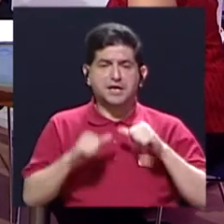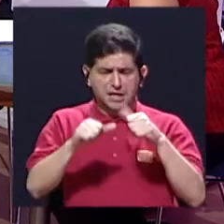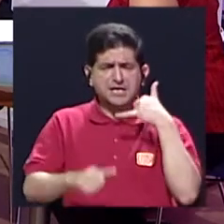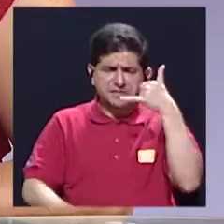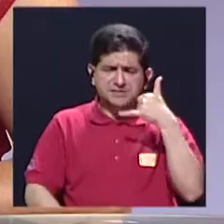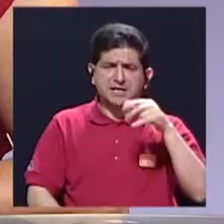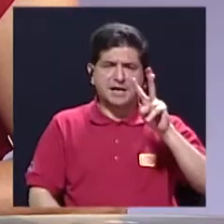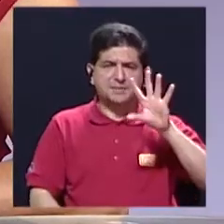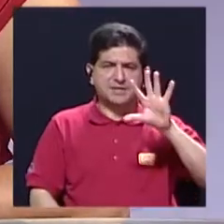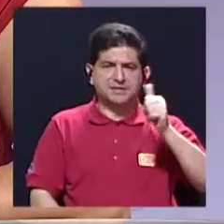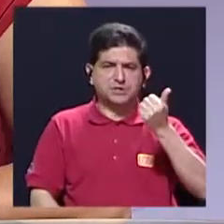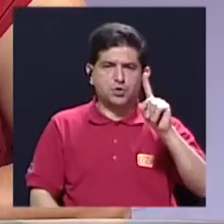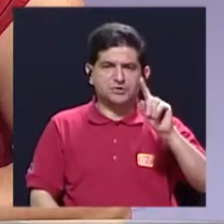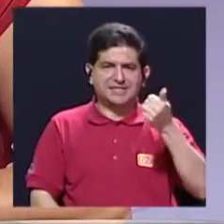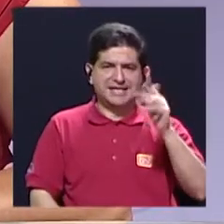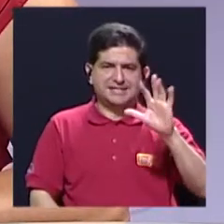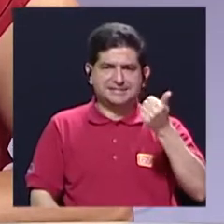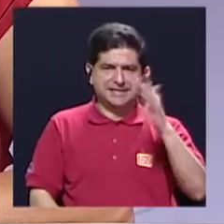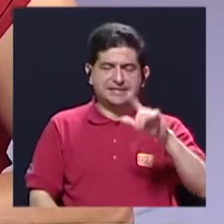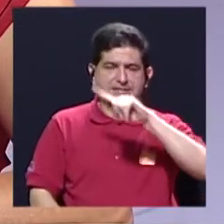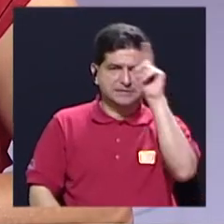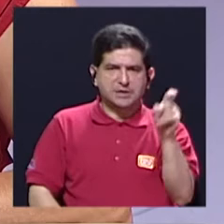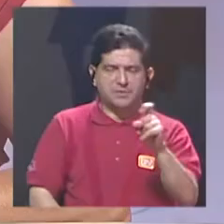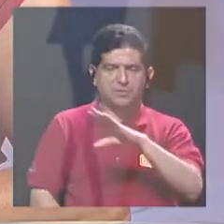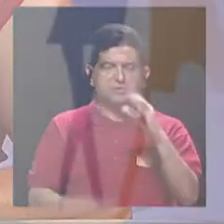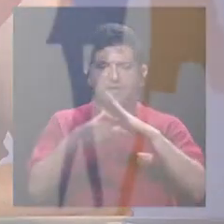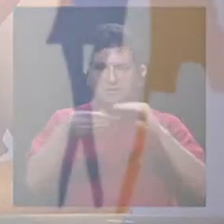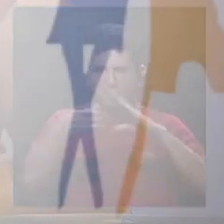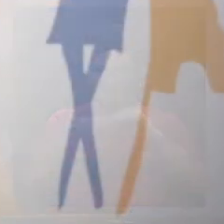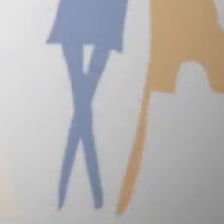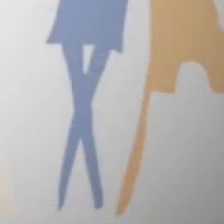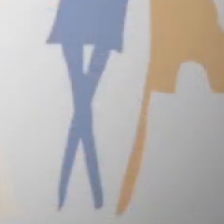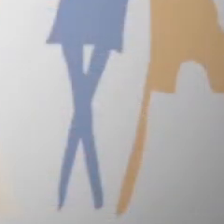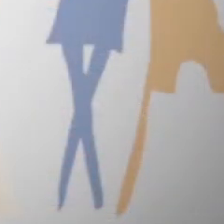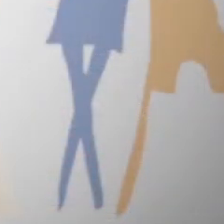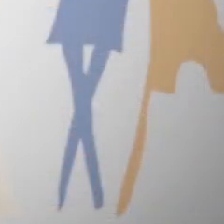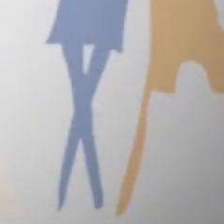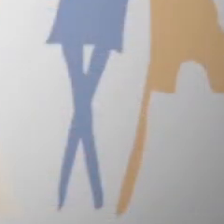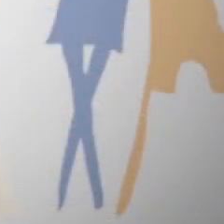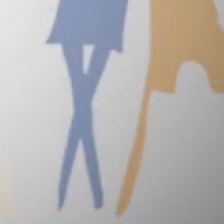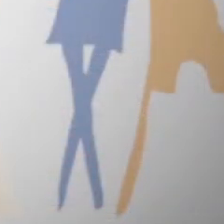seguir llamando al 25 11 15 15 para sus preguntas y comentarios. Ya volvemos.